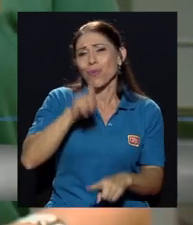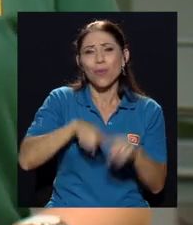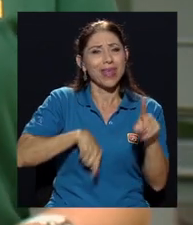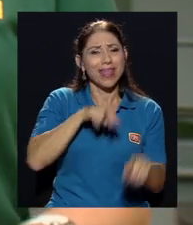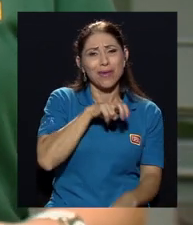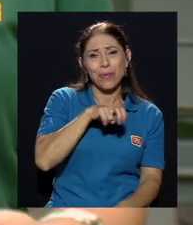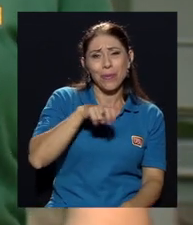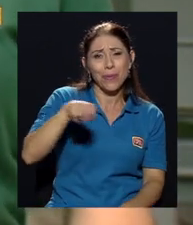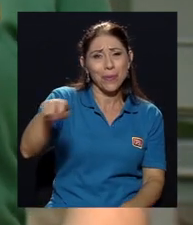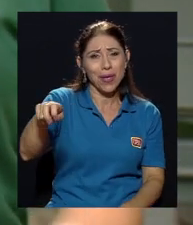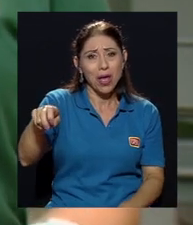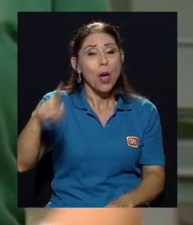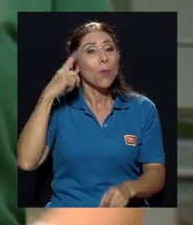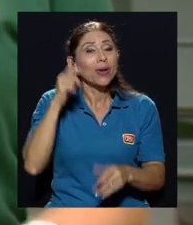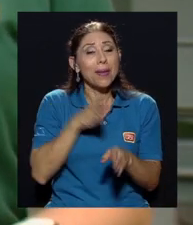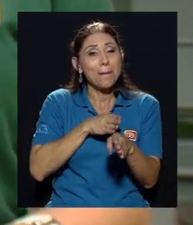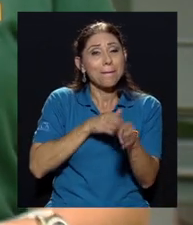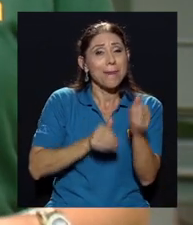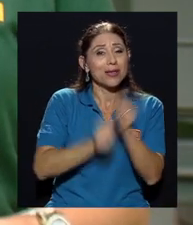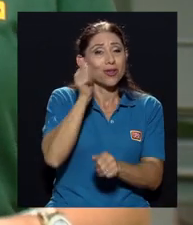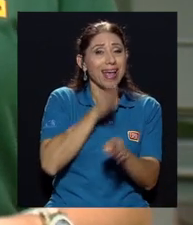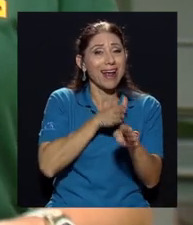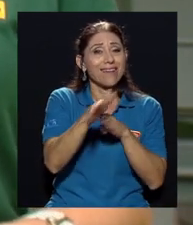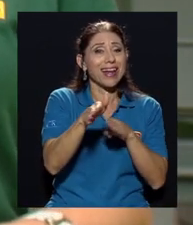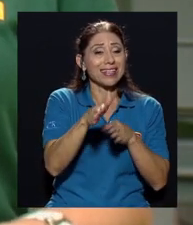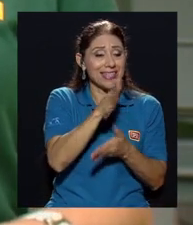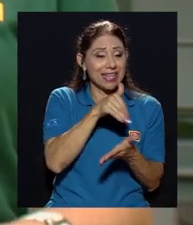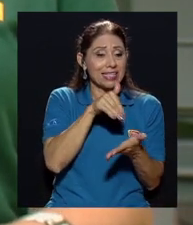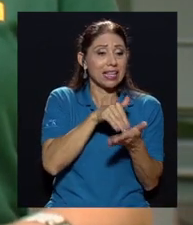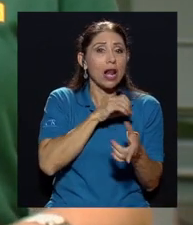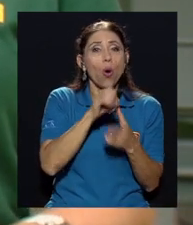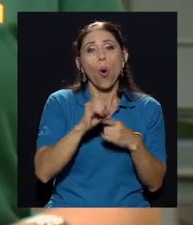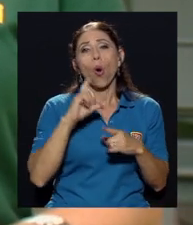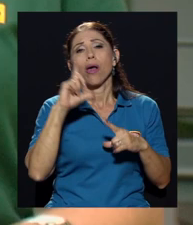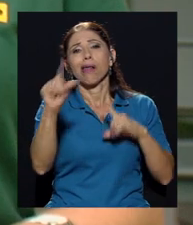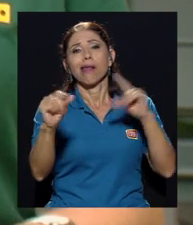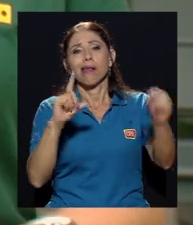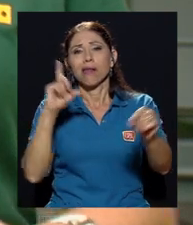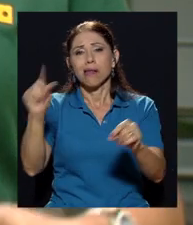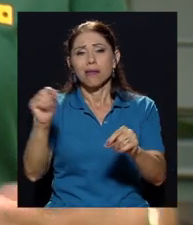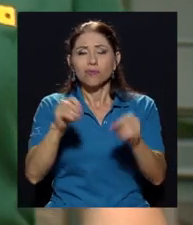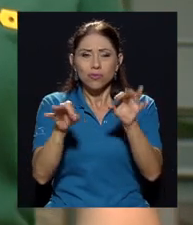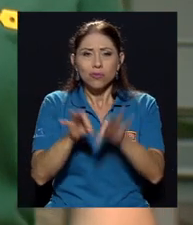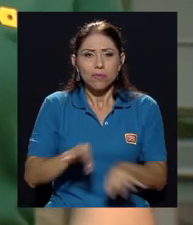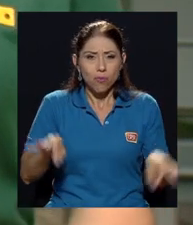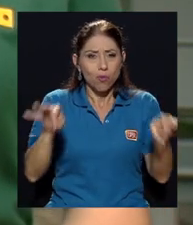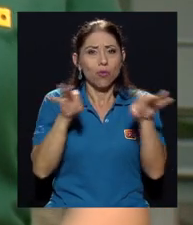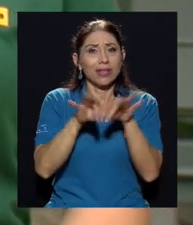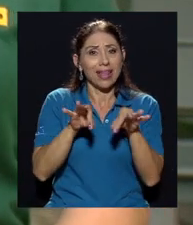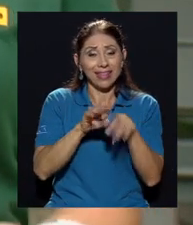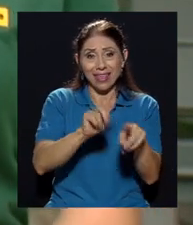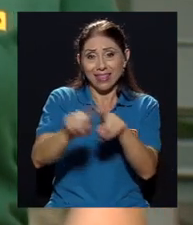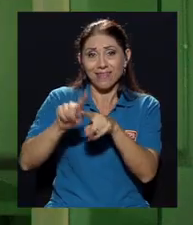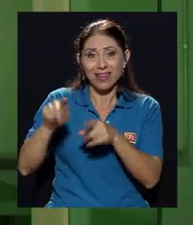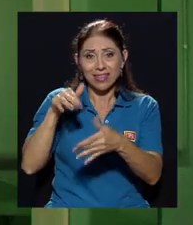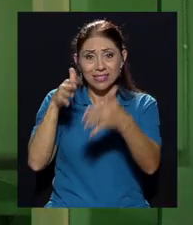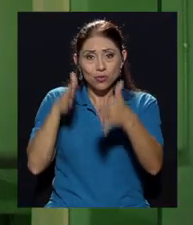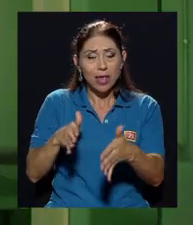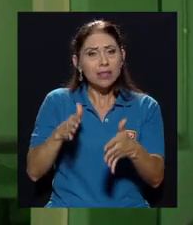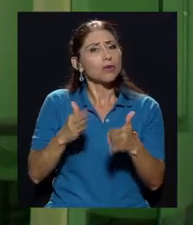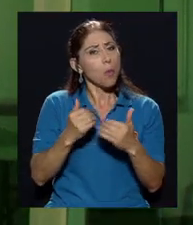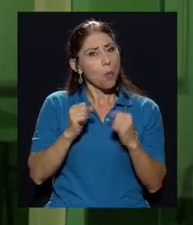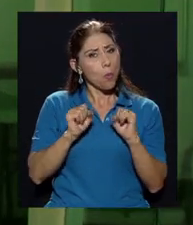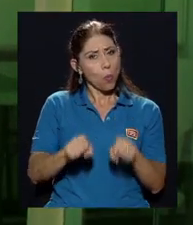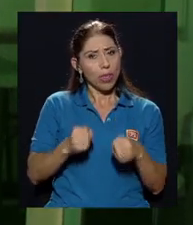está en la sede central o en zonas muy alejadas. Entonces, realmente creo que es importante que le den a diferentes estudiantes la oportunidad de